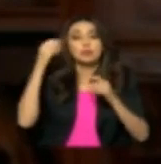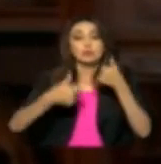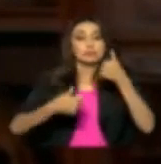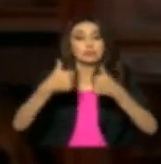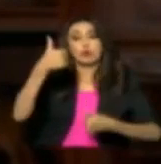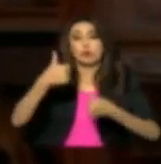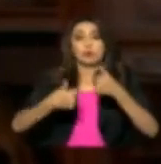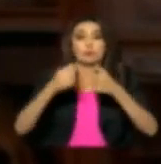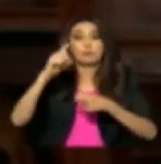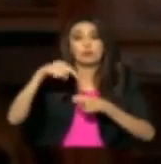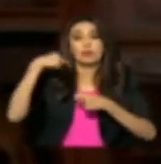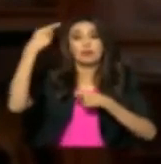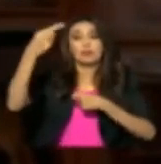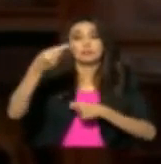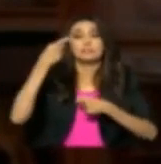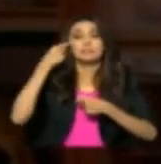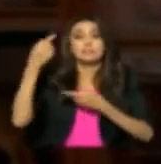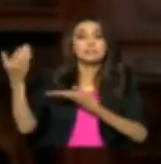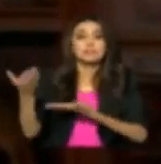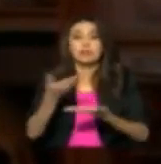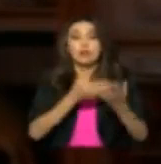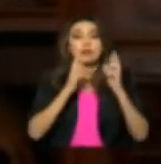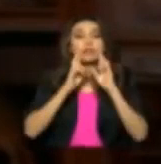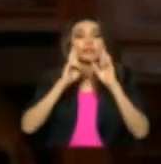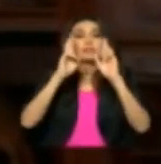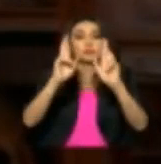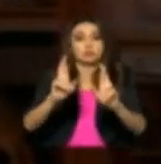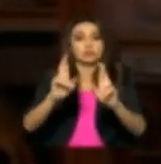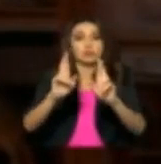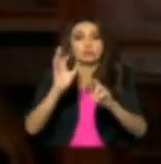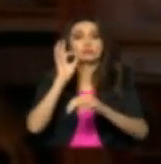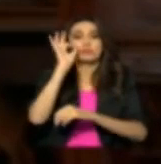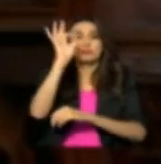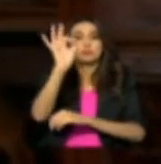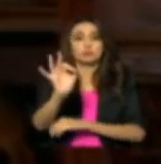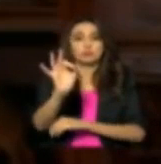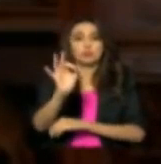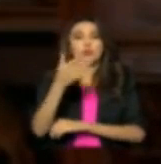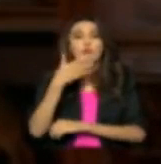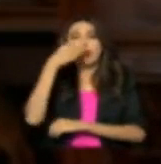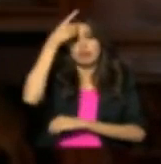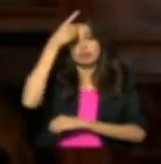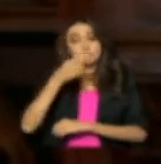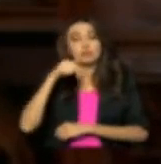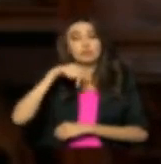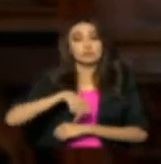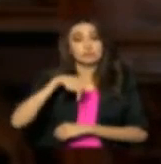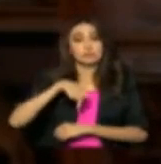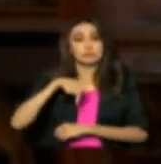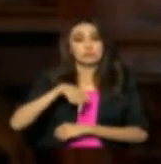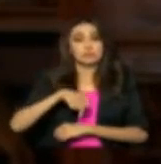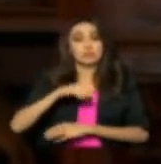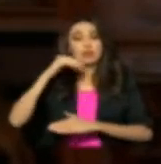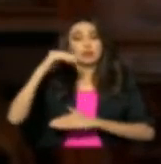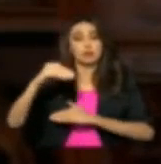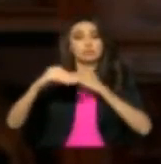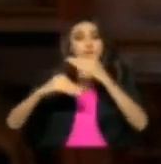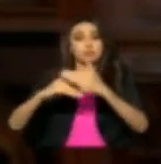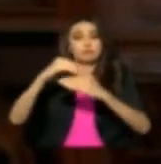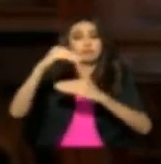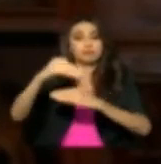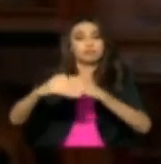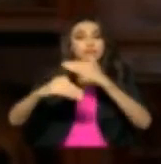elecciones, piensa en las próximas, en las futuras generaciones. Las decisiones que he tomado son decisiones postergadas durante